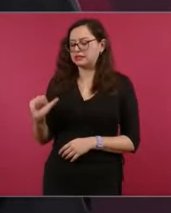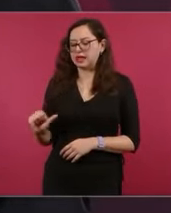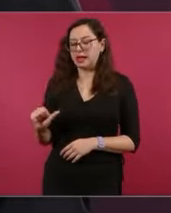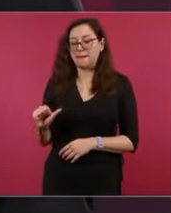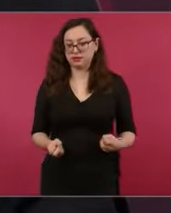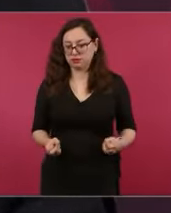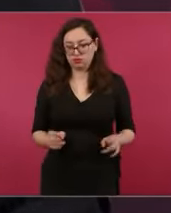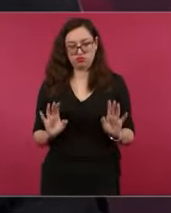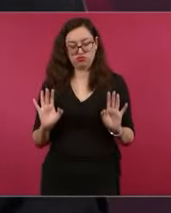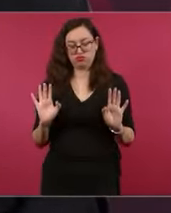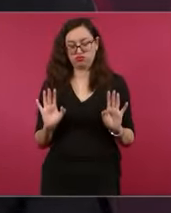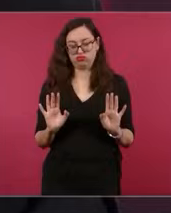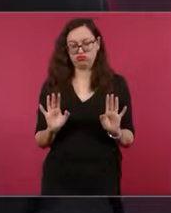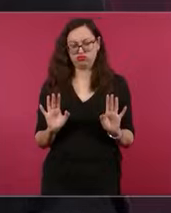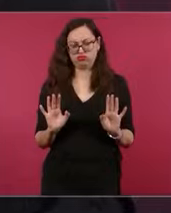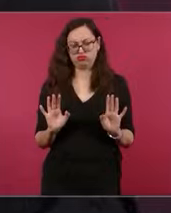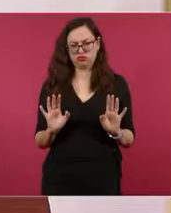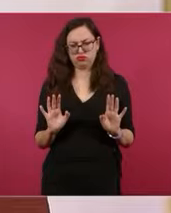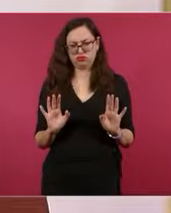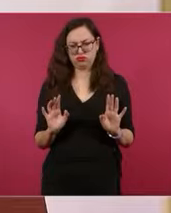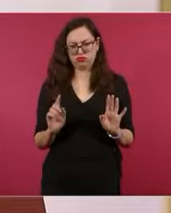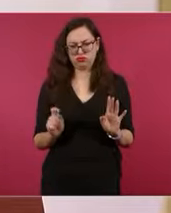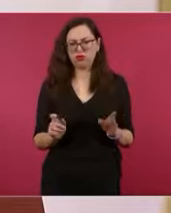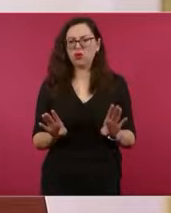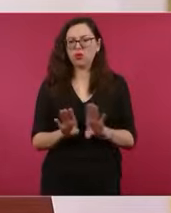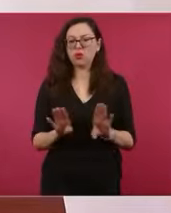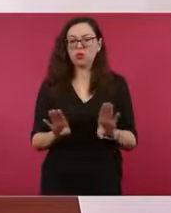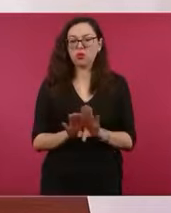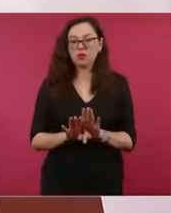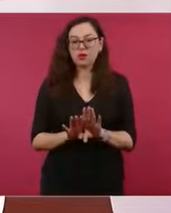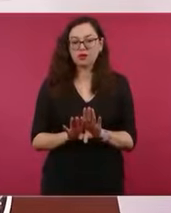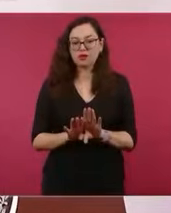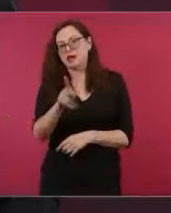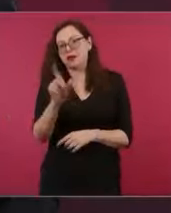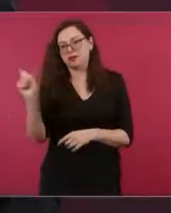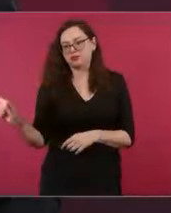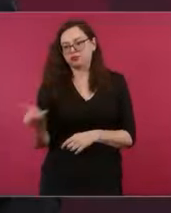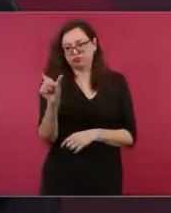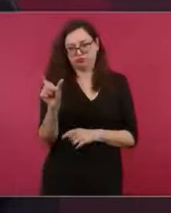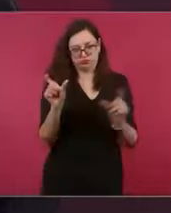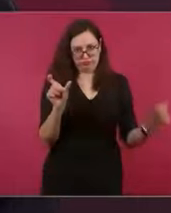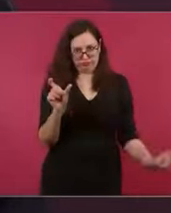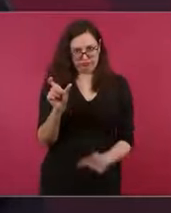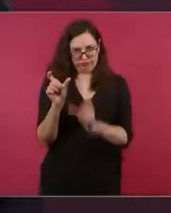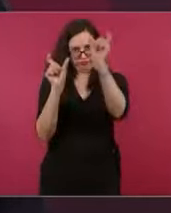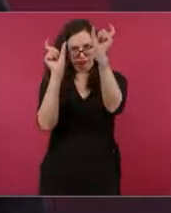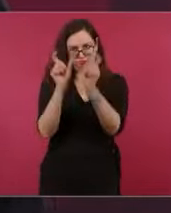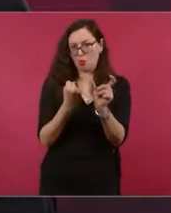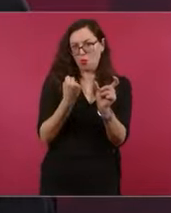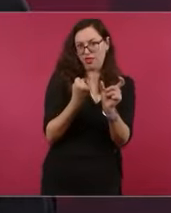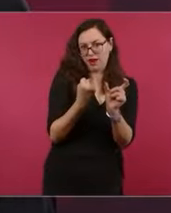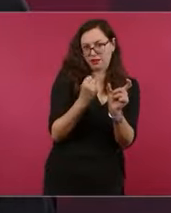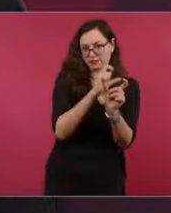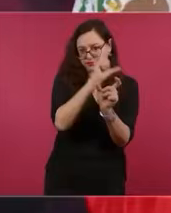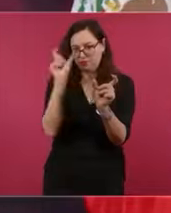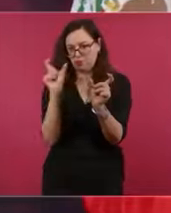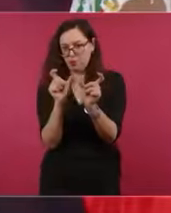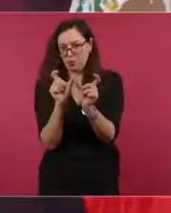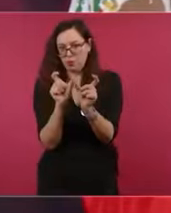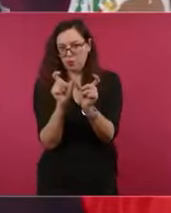ellos? Es Kratos sin demos, es poder sin pueblo,